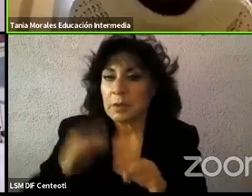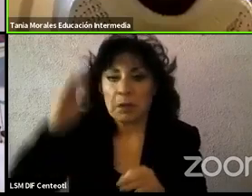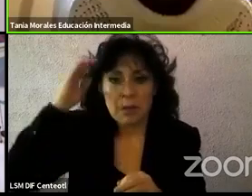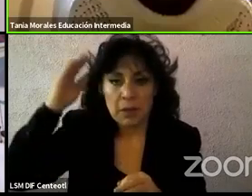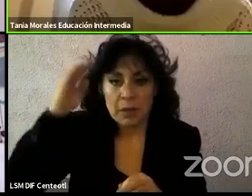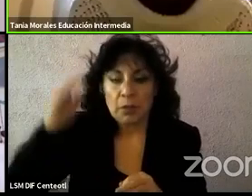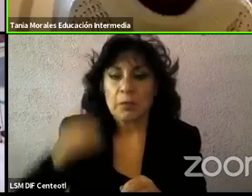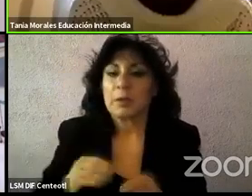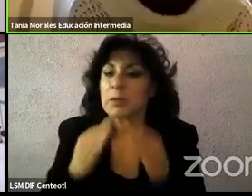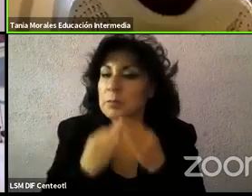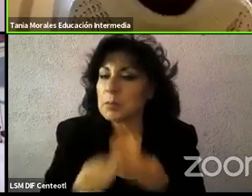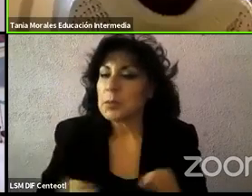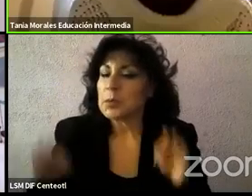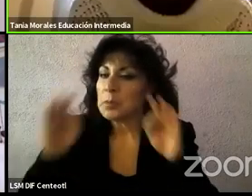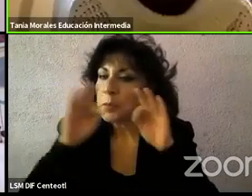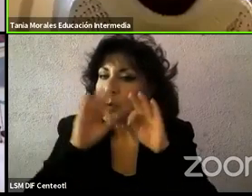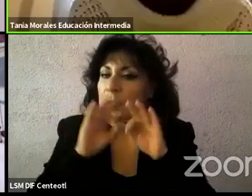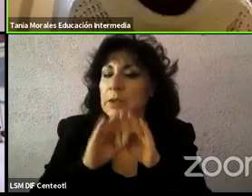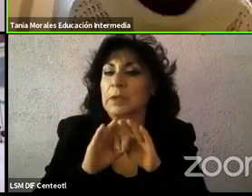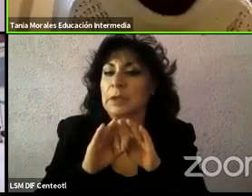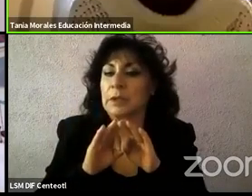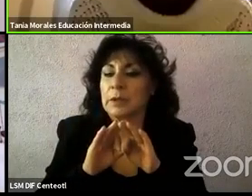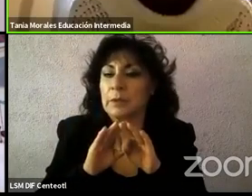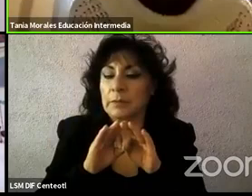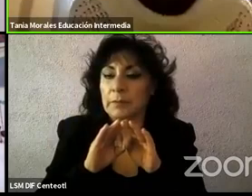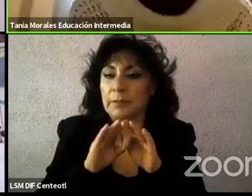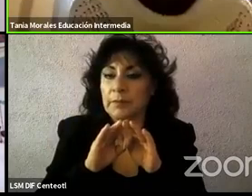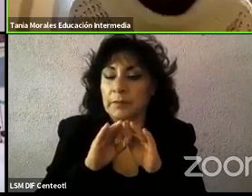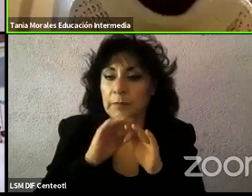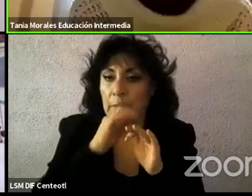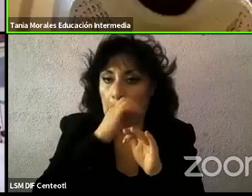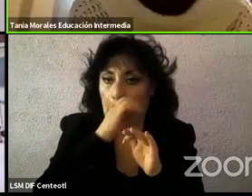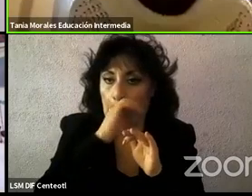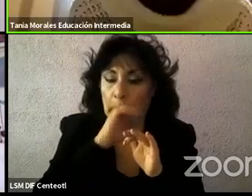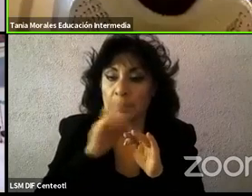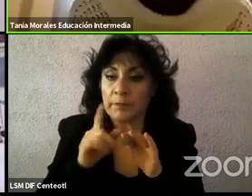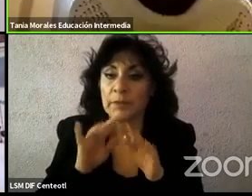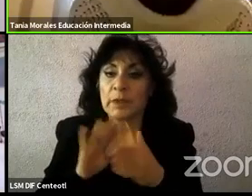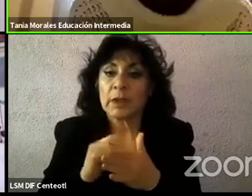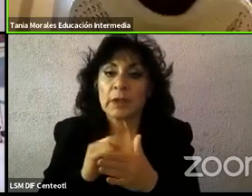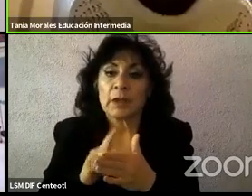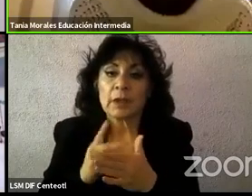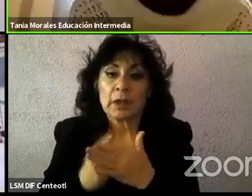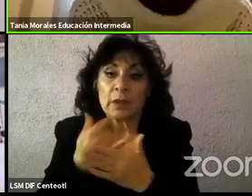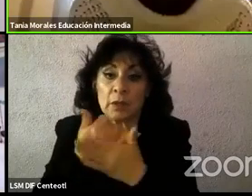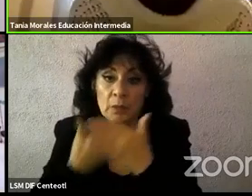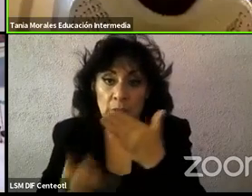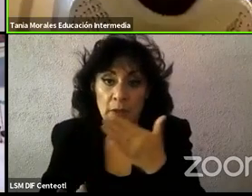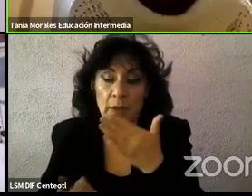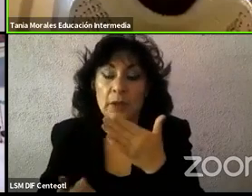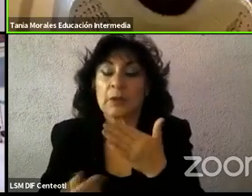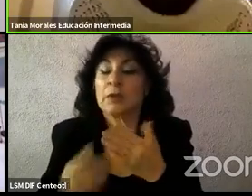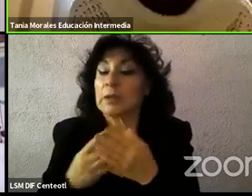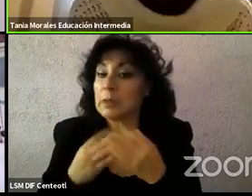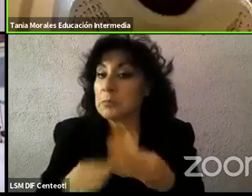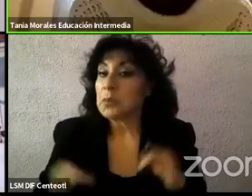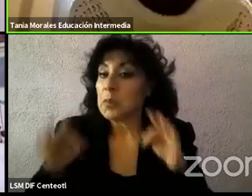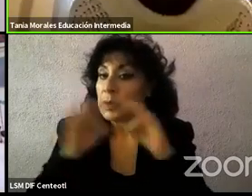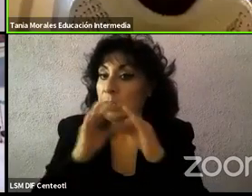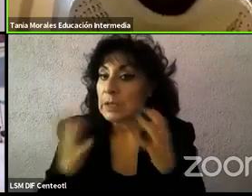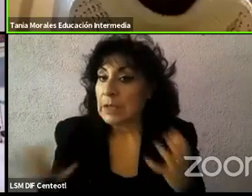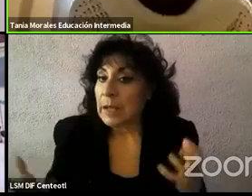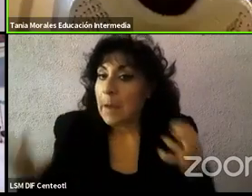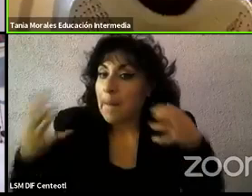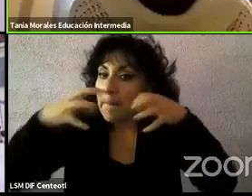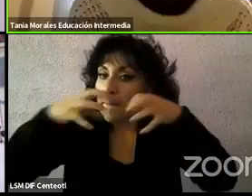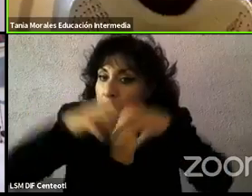que es importante justo empezar a focalizar nuestros proyectos, a trabajar con la comunidad completa y no solamente con